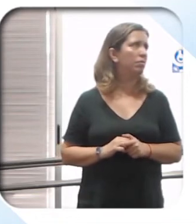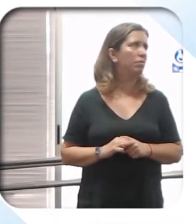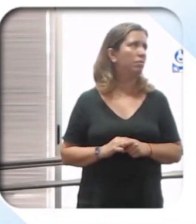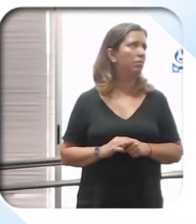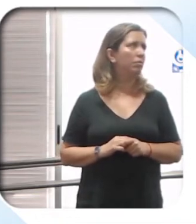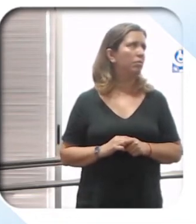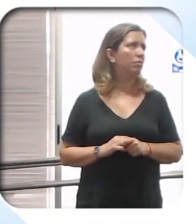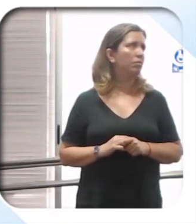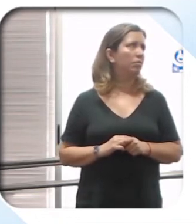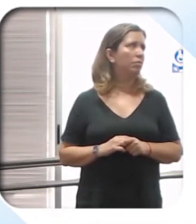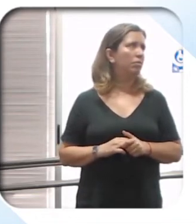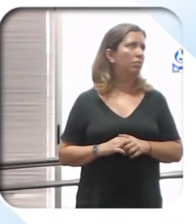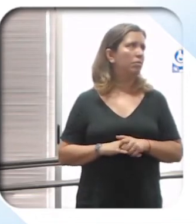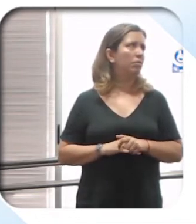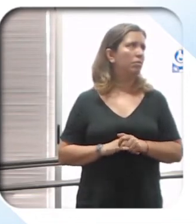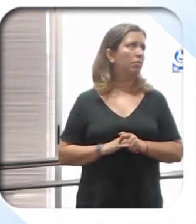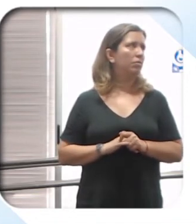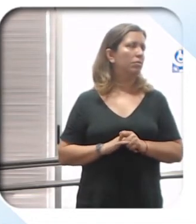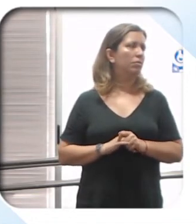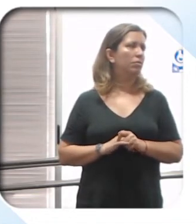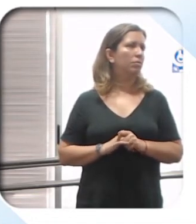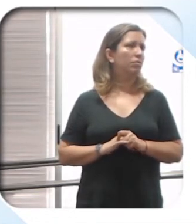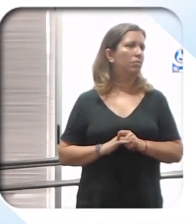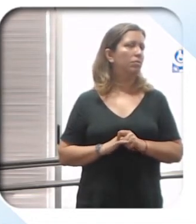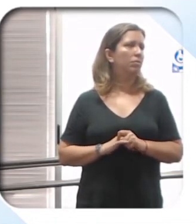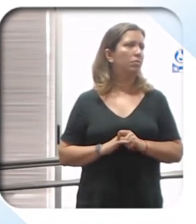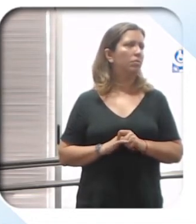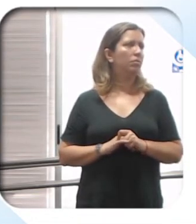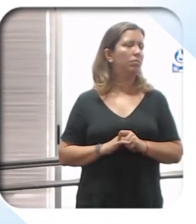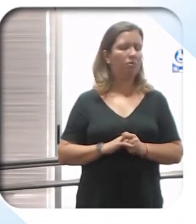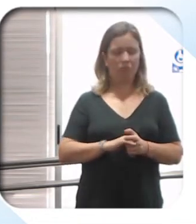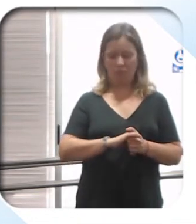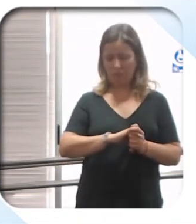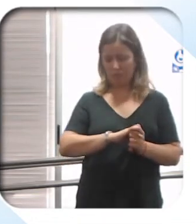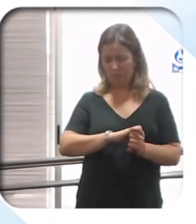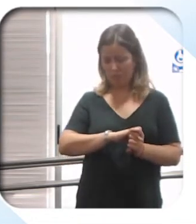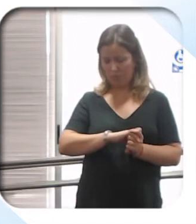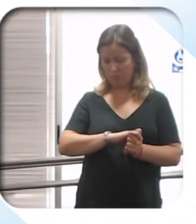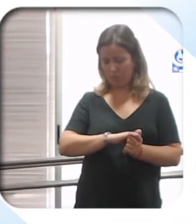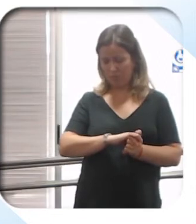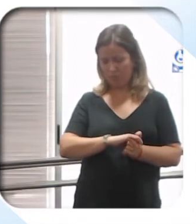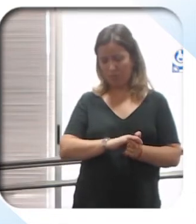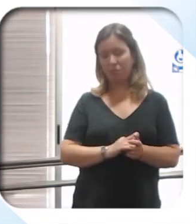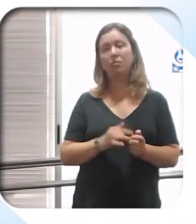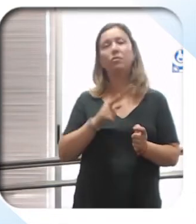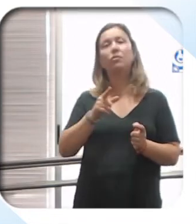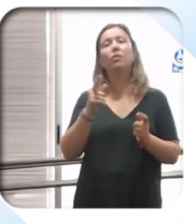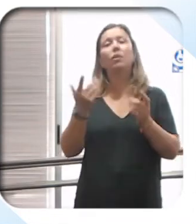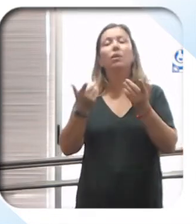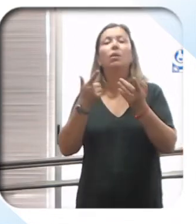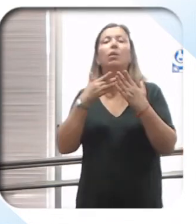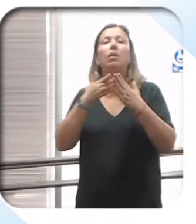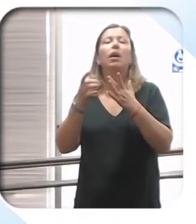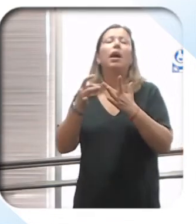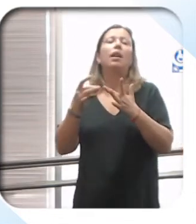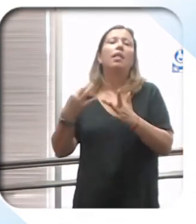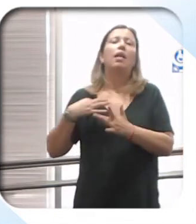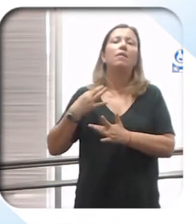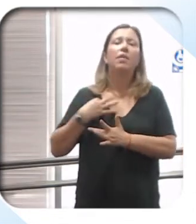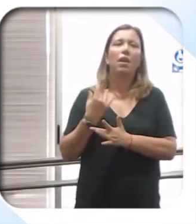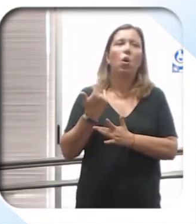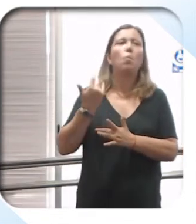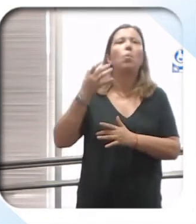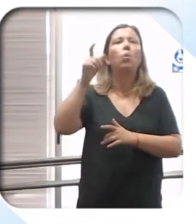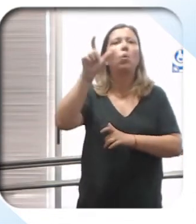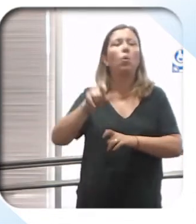hacer. Preguntas finales para reflexionar. Si buscamos calidad de vida como profesionales de la